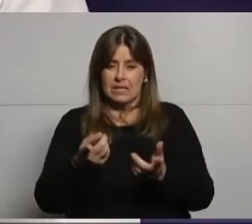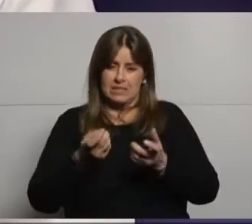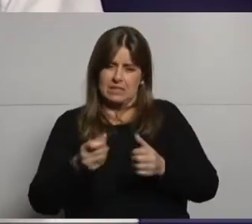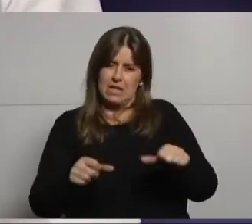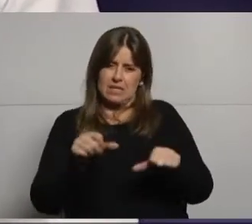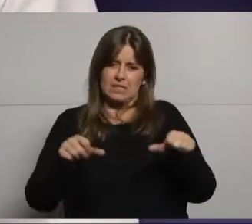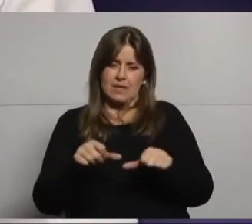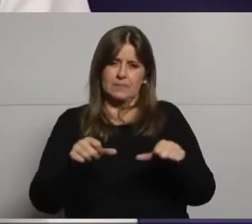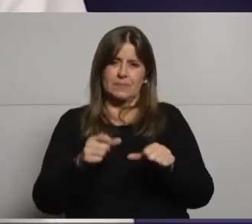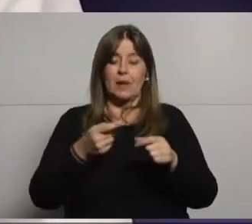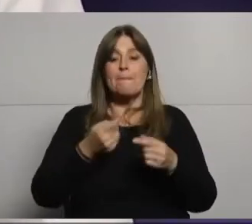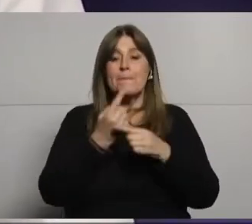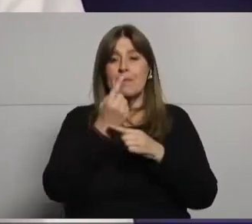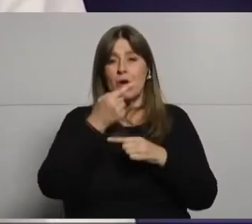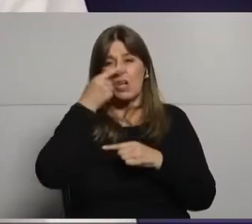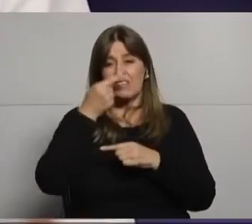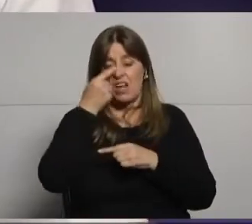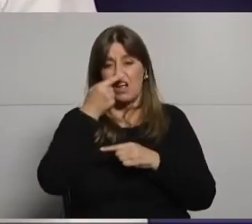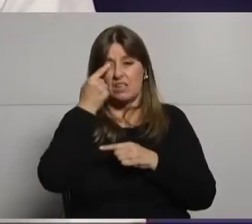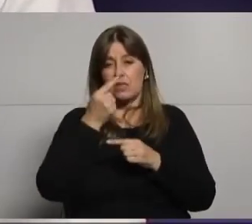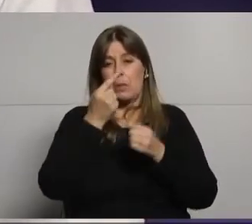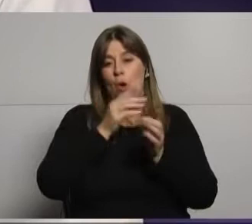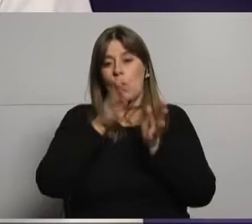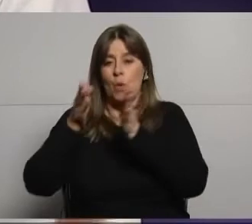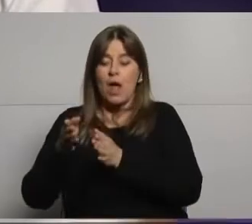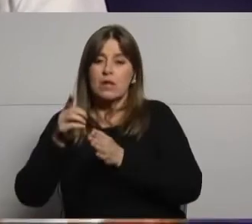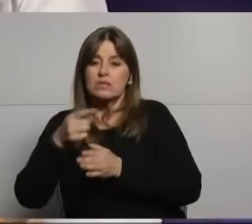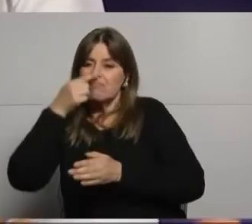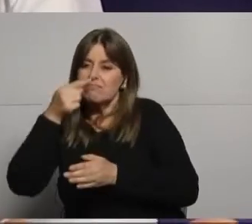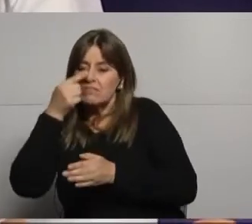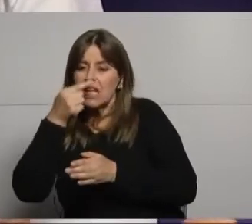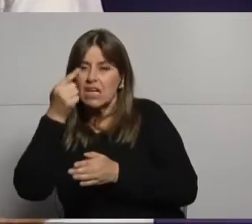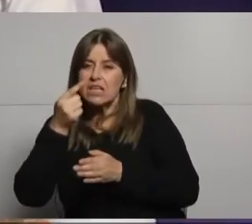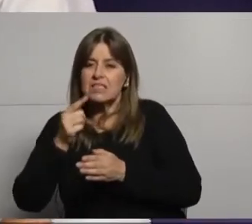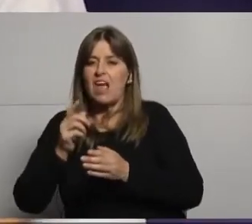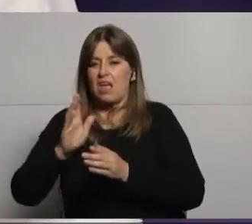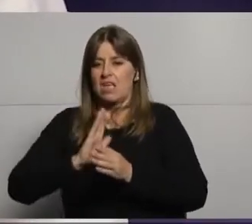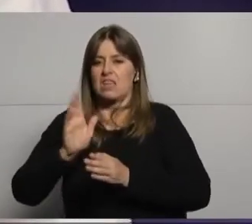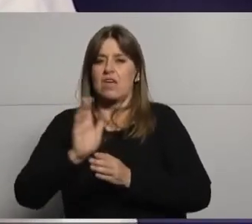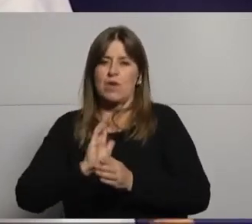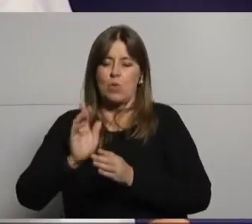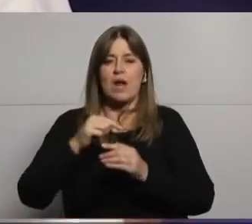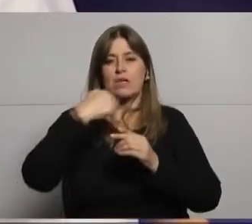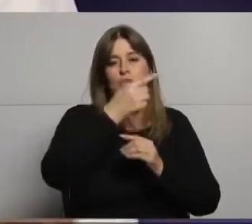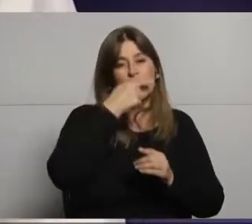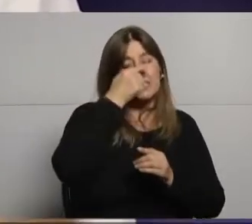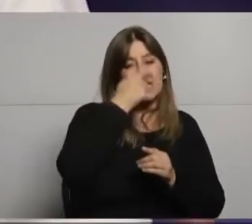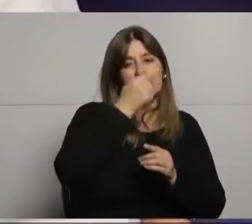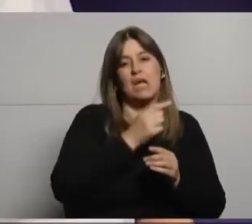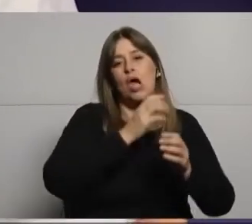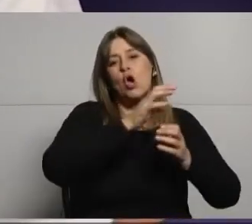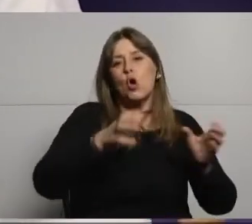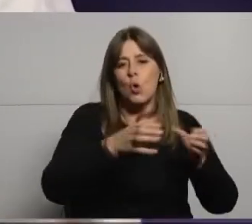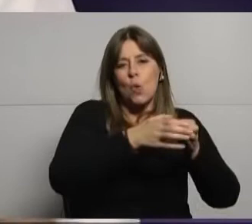El primero es el de intereses, ¿no? Es decir, están por un lado los intereses individuales y están por otro lado los intereses de la